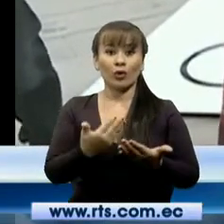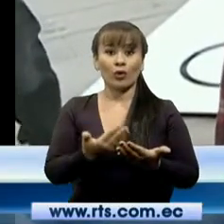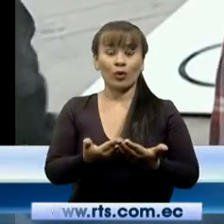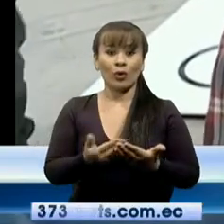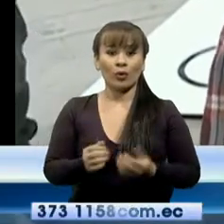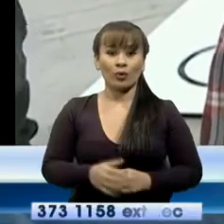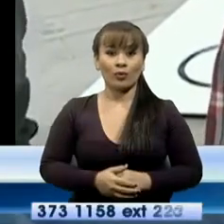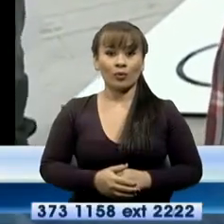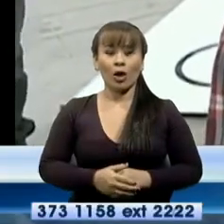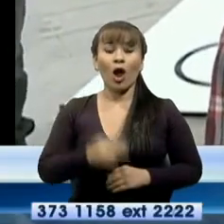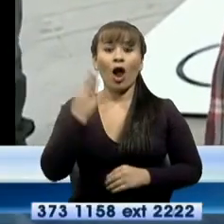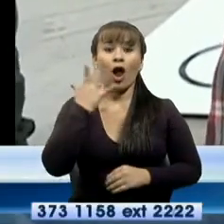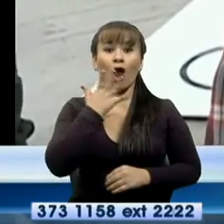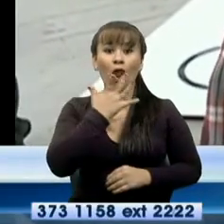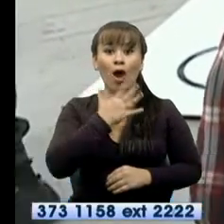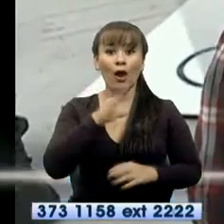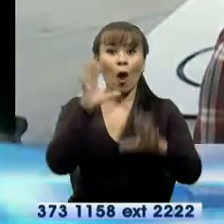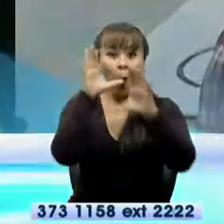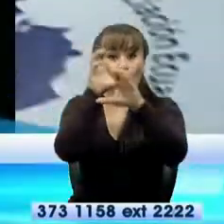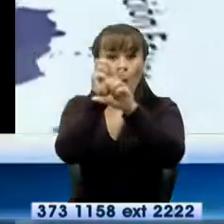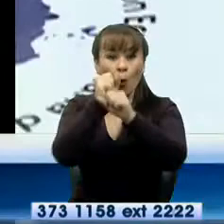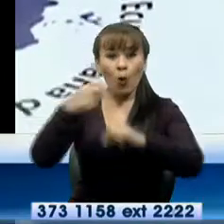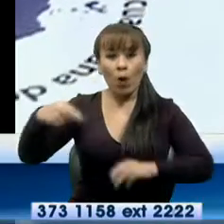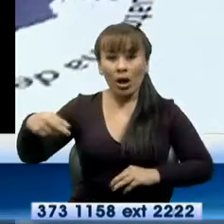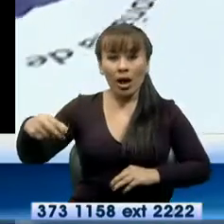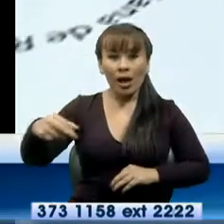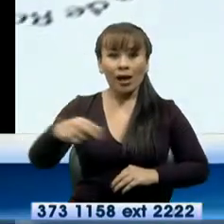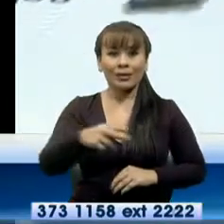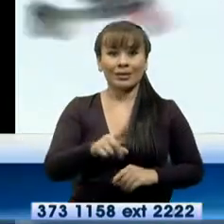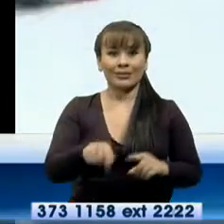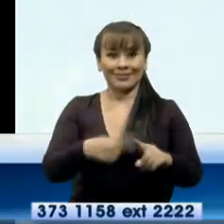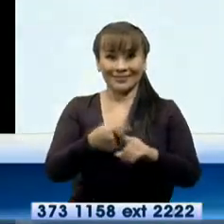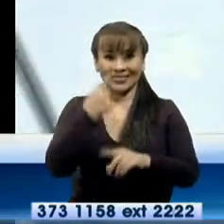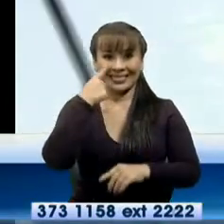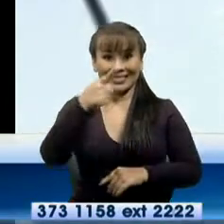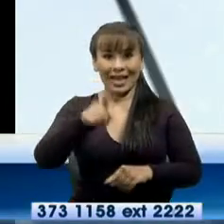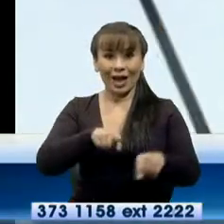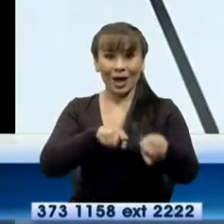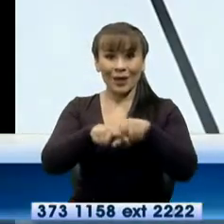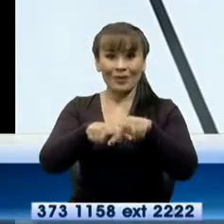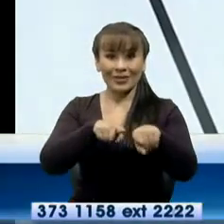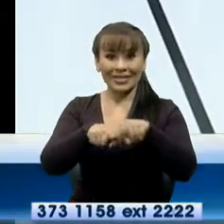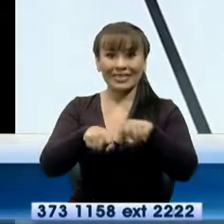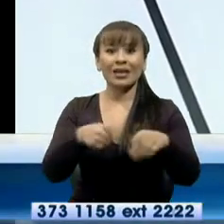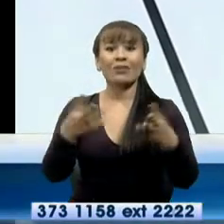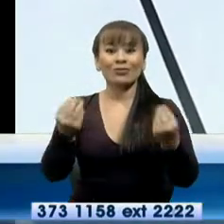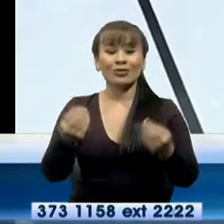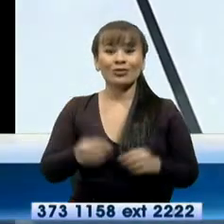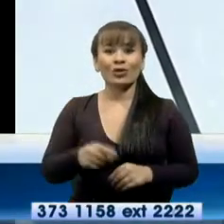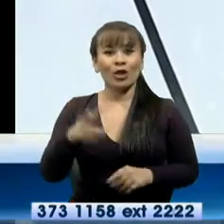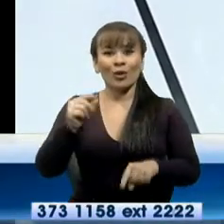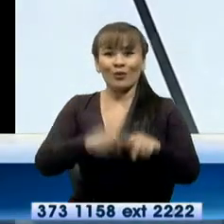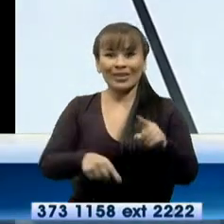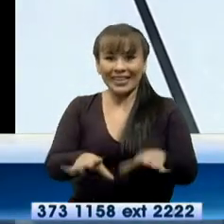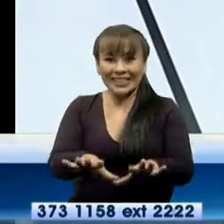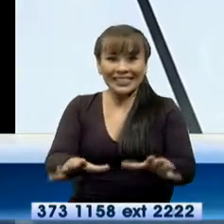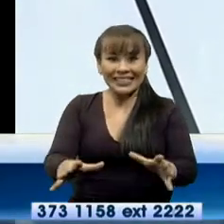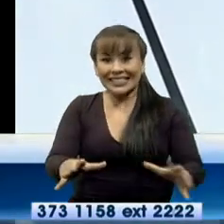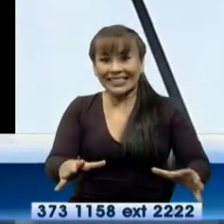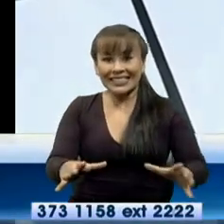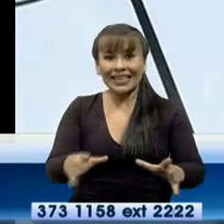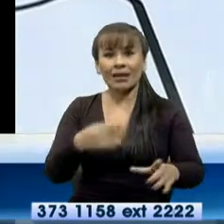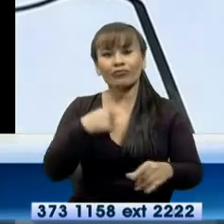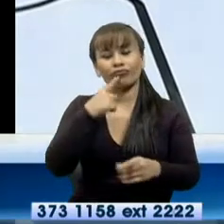por todos los colores oscuros sabe ir. Mientras avanzaba la competencia, varios jóvenes no lograban controlar a sus amigos robots y